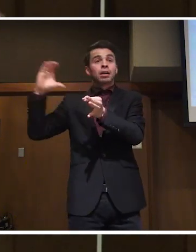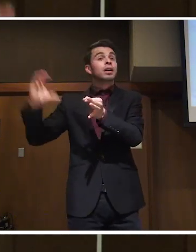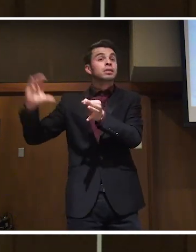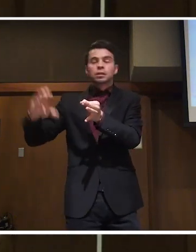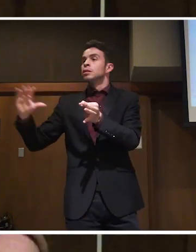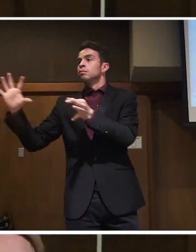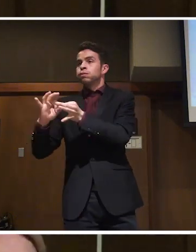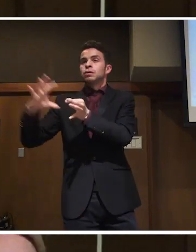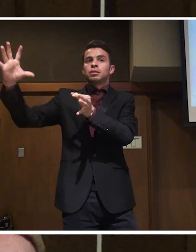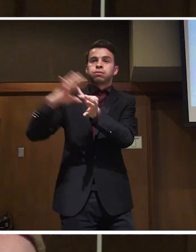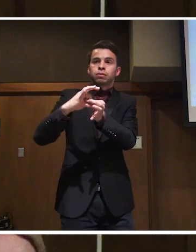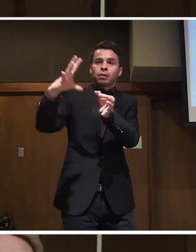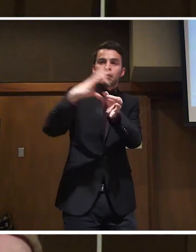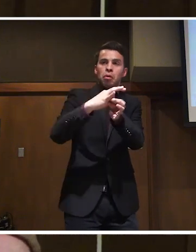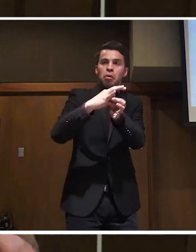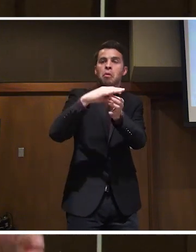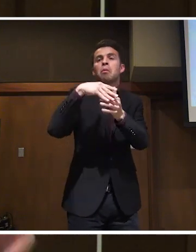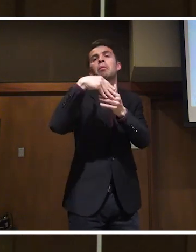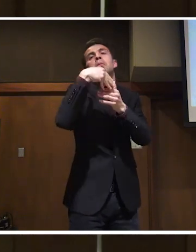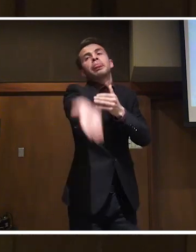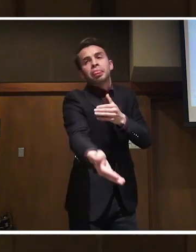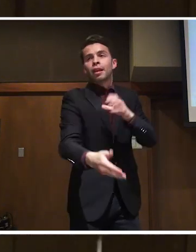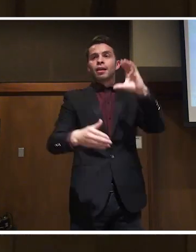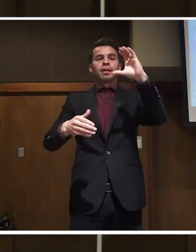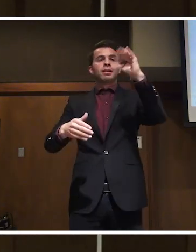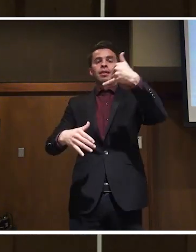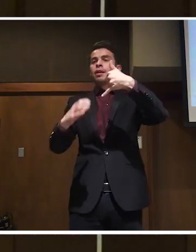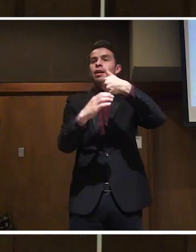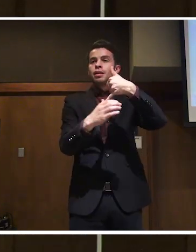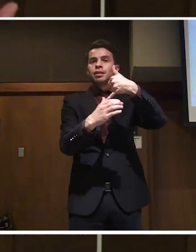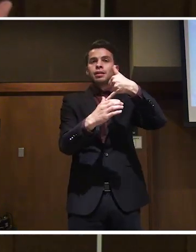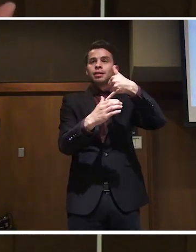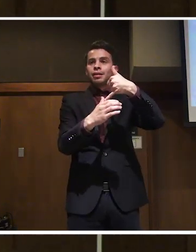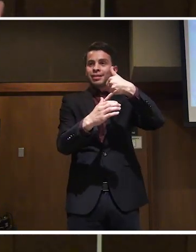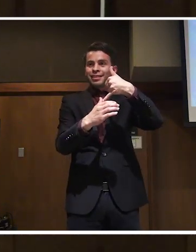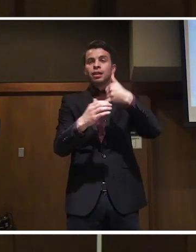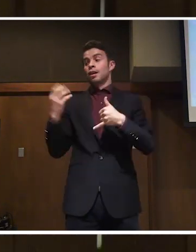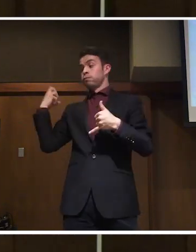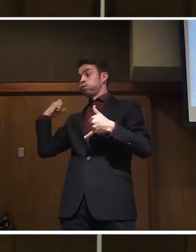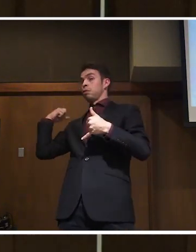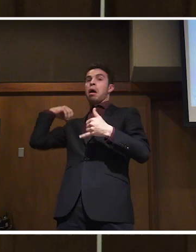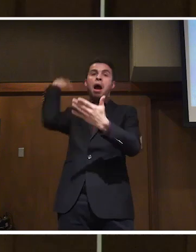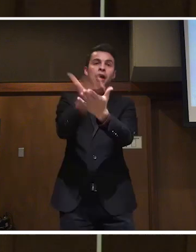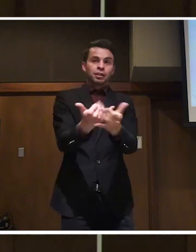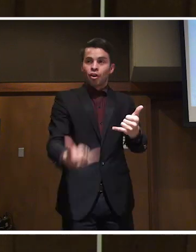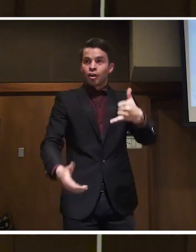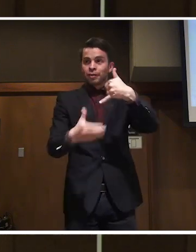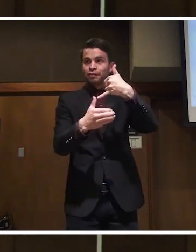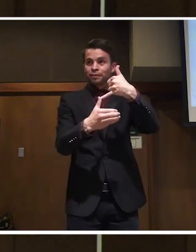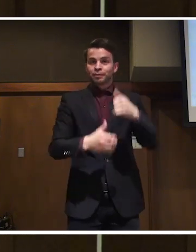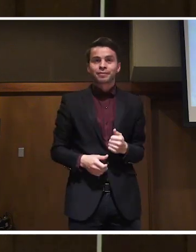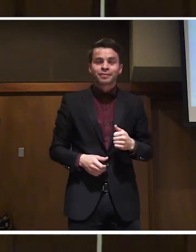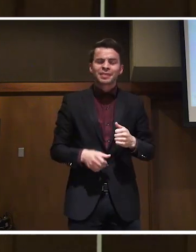Nueva Granada y después Colombia. Y no hubo un nacionalismo muy fuerte en el siglo XIX. El nacionalismo en Colombia